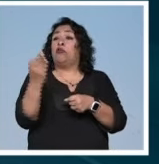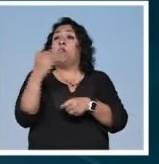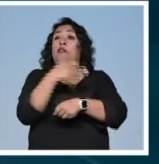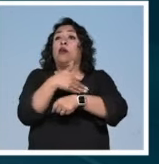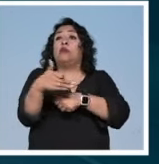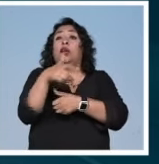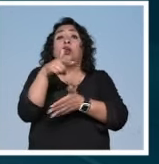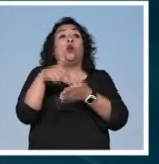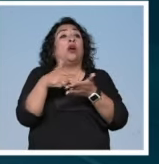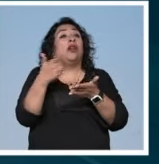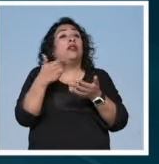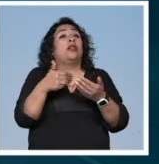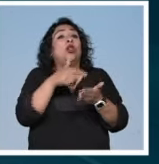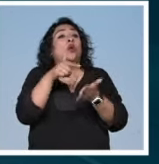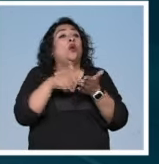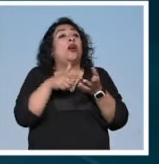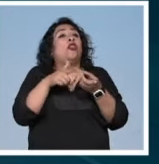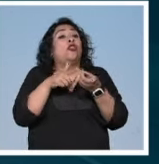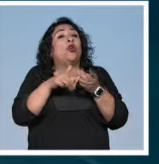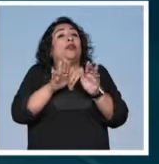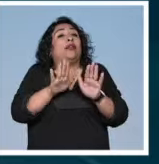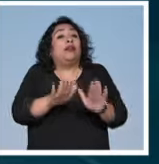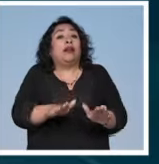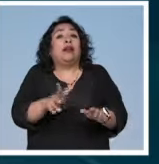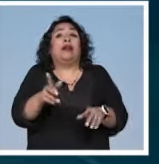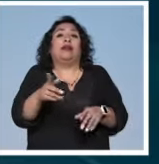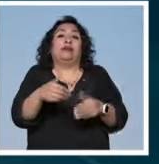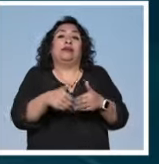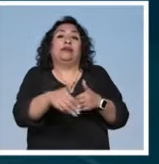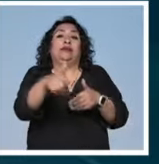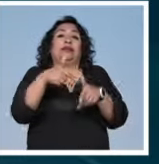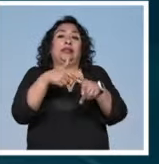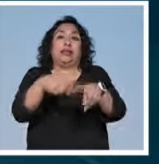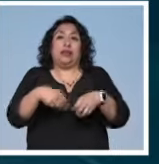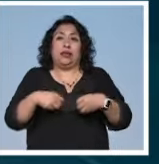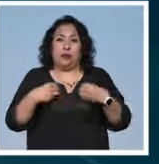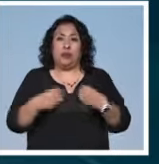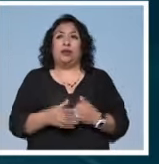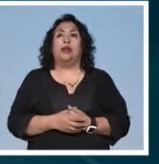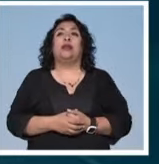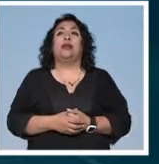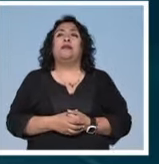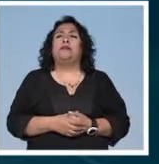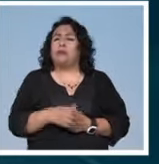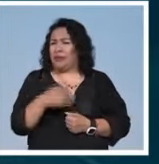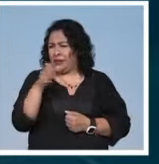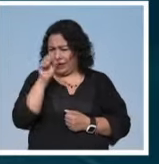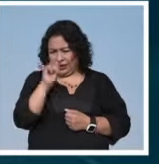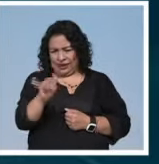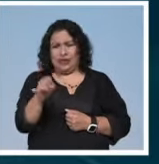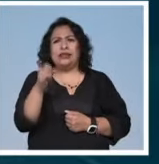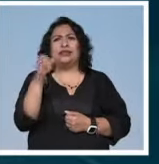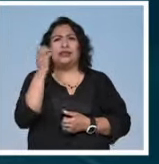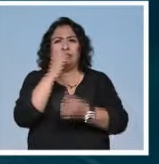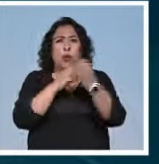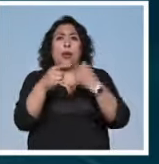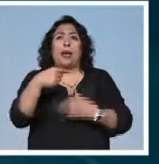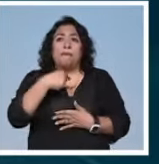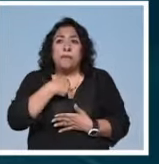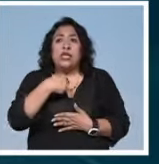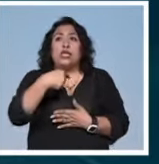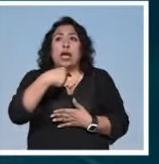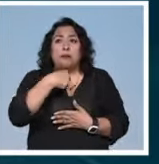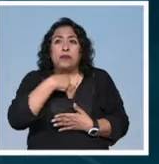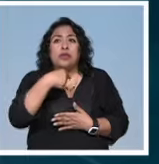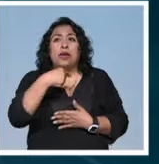lugar donde va a pasar el resto de los años que le quedan de vida. A mí, como dice la obra, a mí es a mí, es a mí.